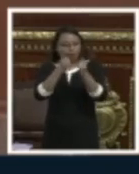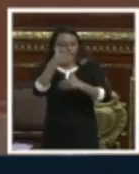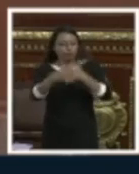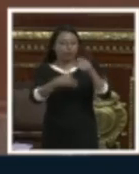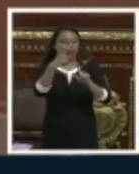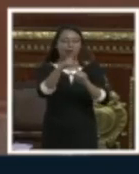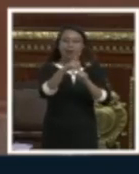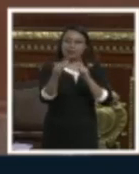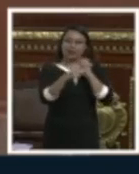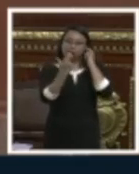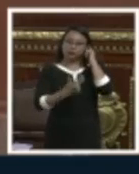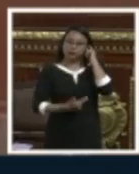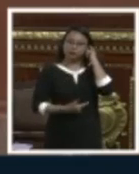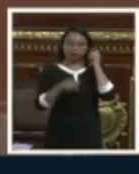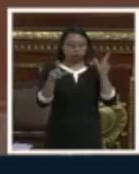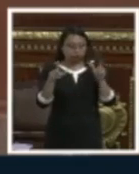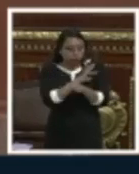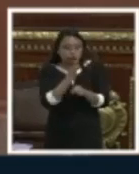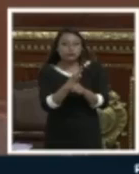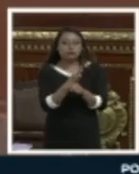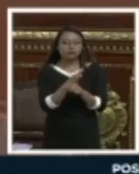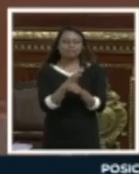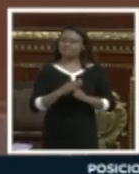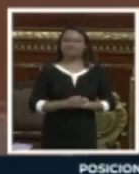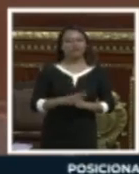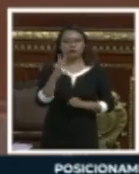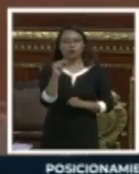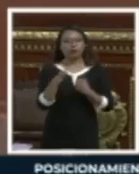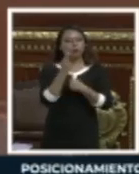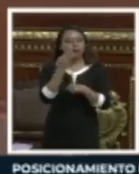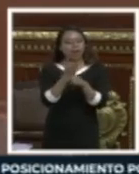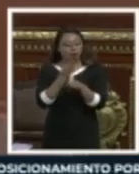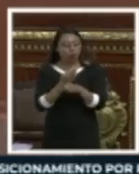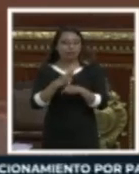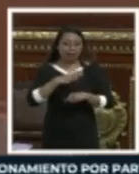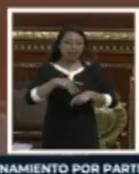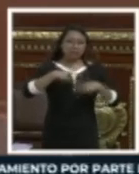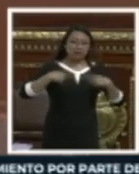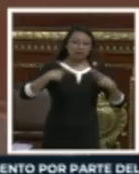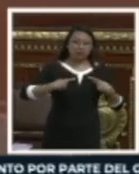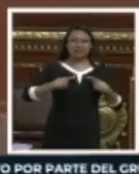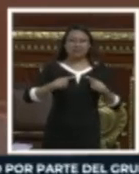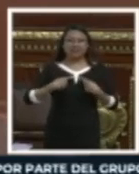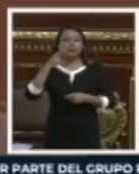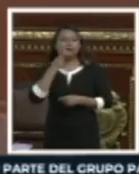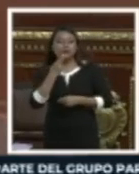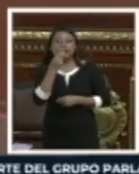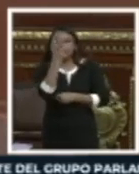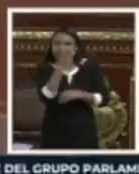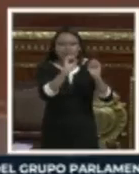12. Aún así, falta para resolver el problema de las personas que invierten 3 o 5 horas diarias de su